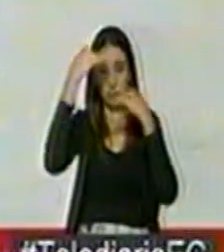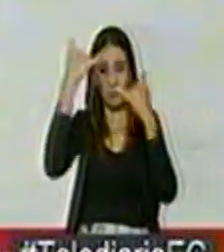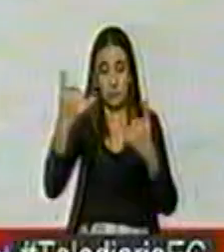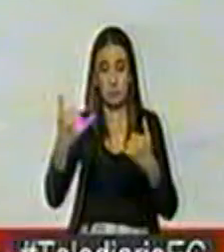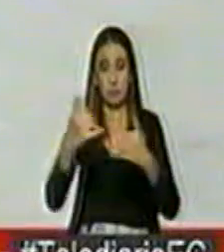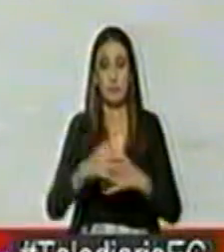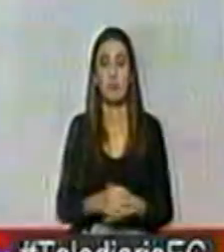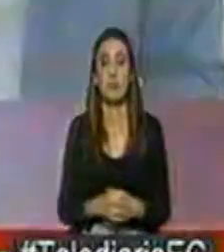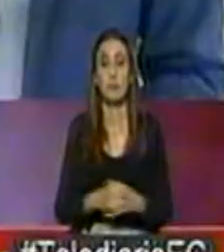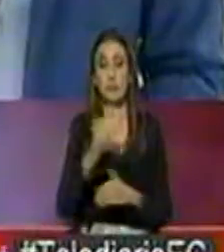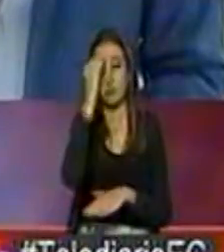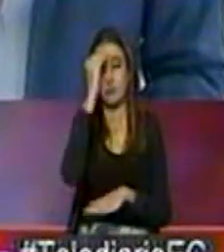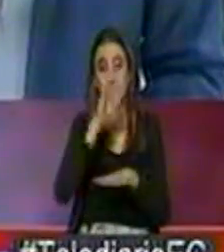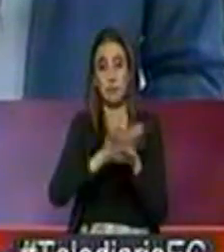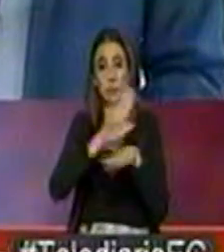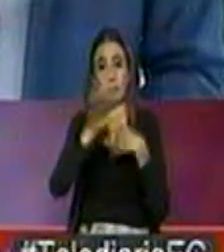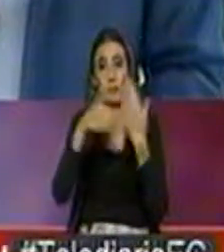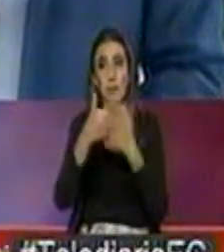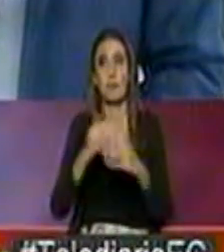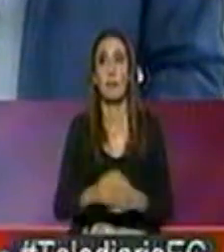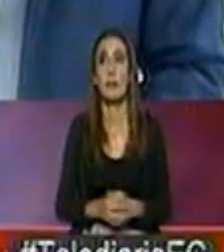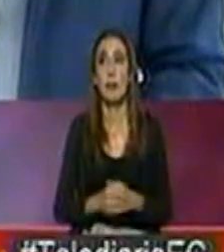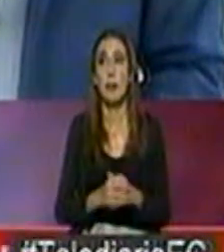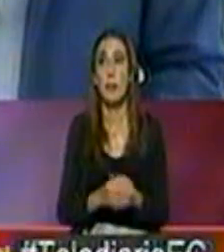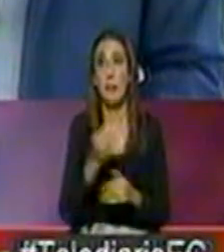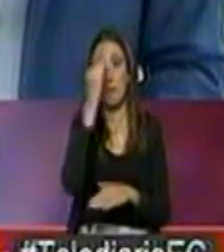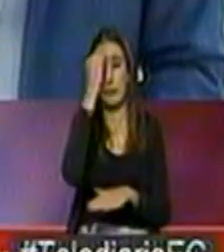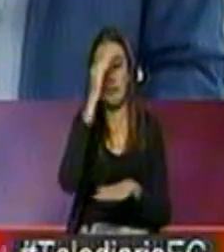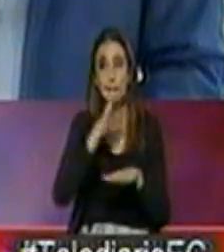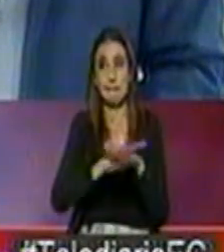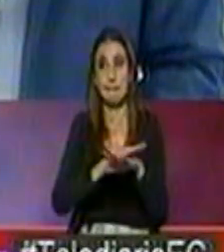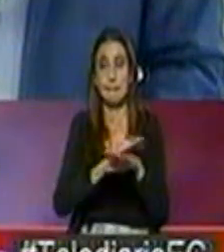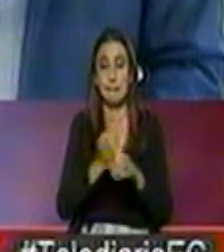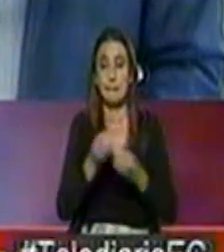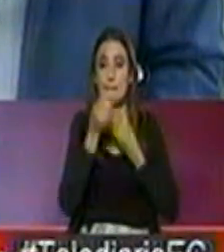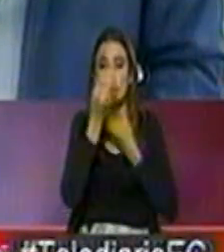emisión central. Buenas tardes a todos. Buenas tardes y muchísimas gracias por este último reporte. Ya en